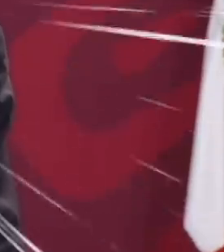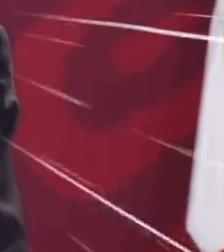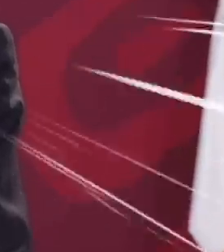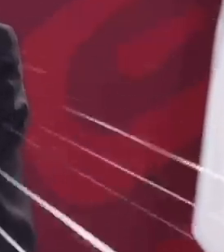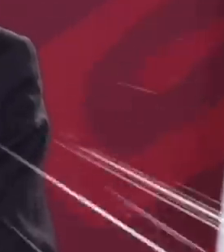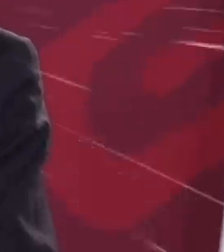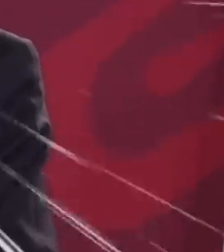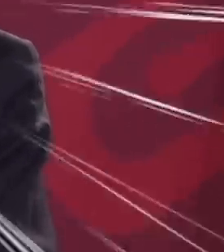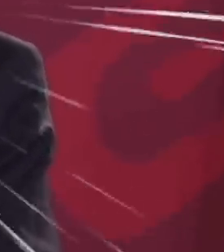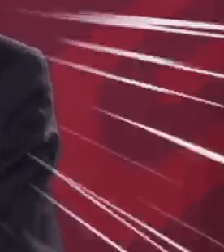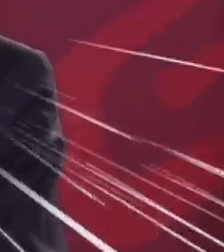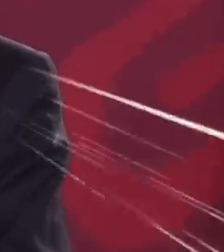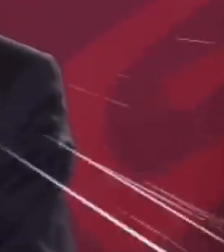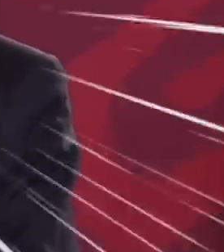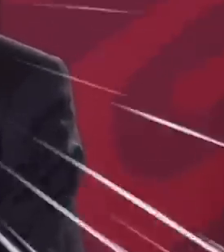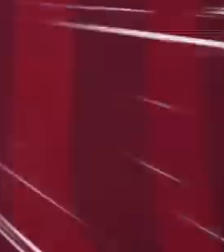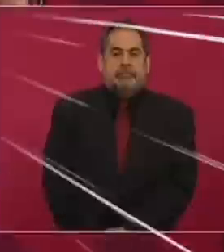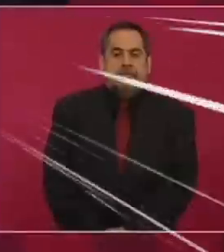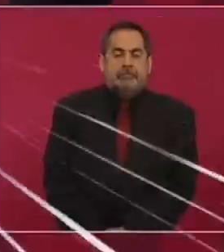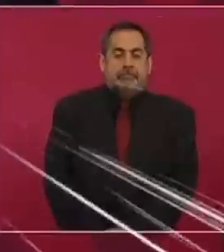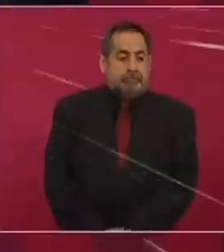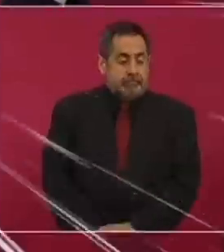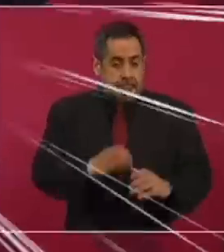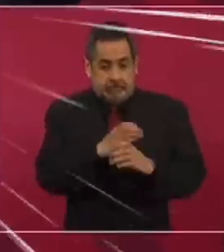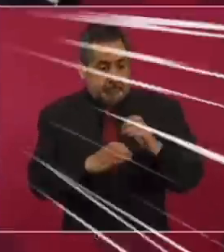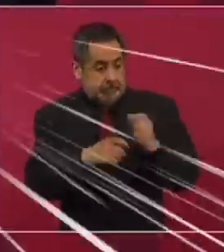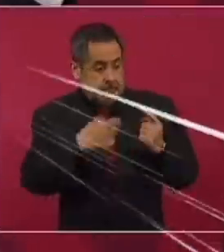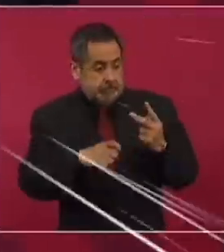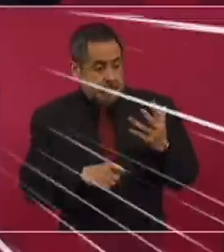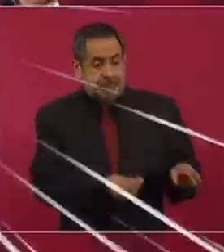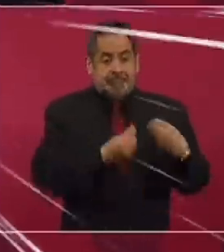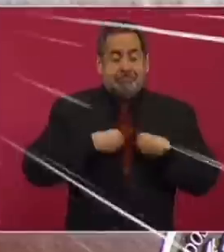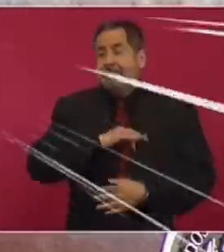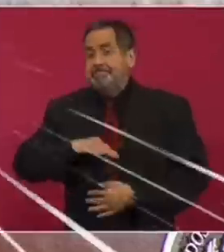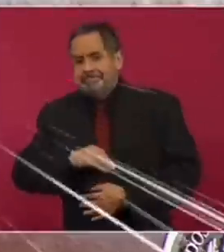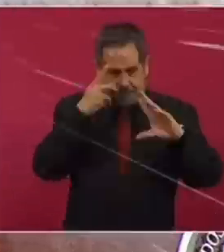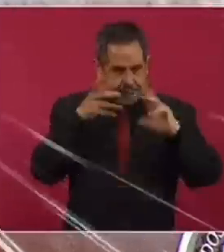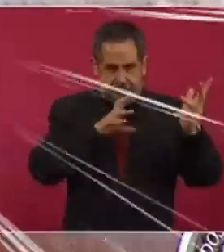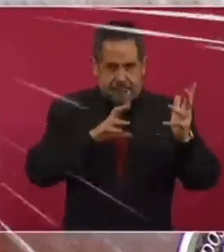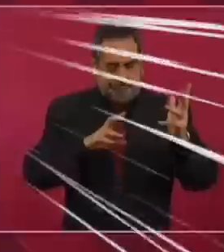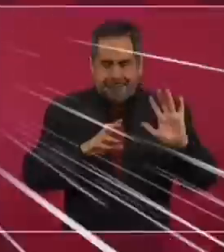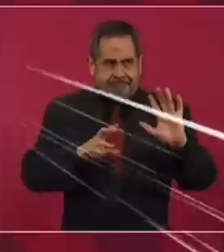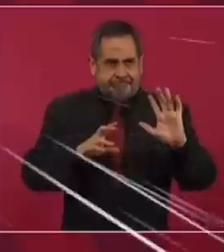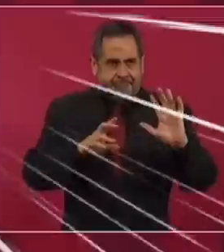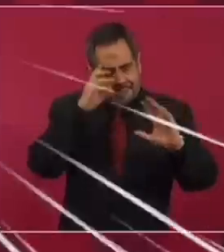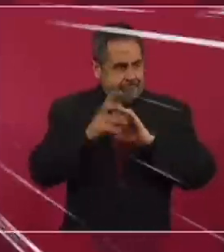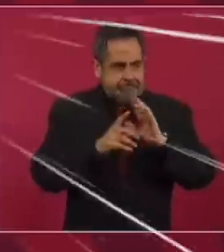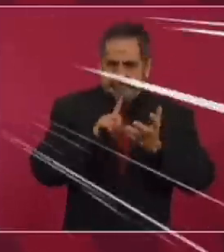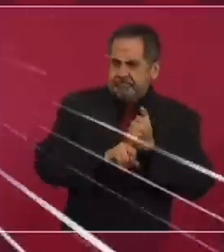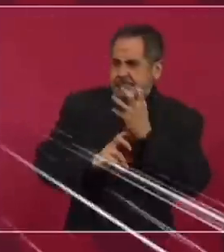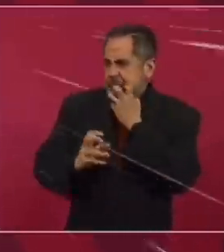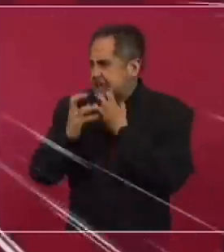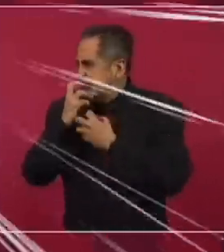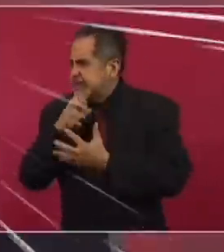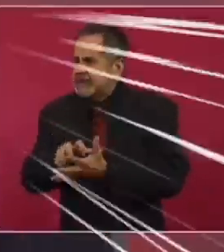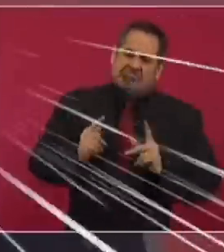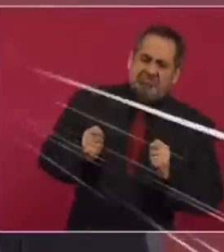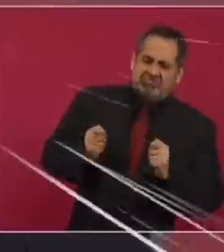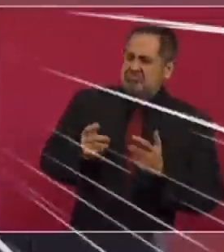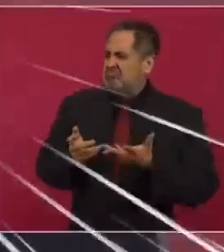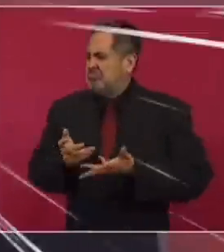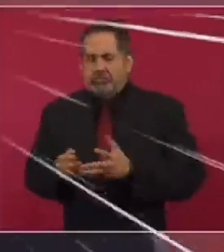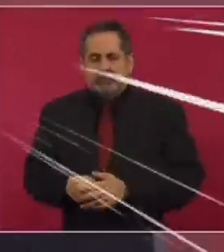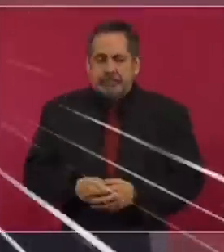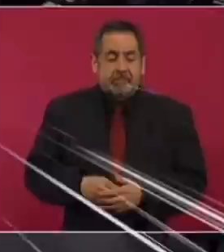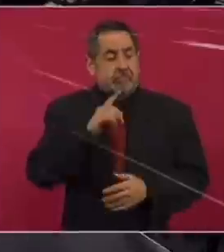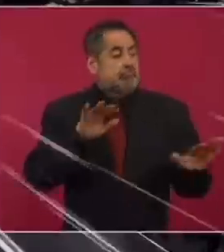los bienes materiales, no es el dinero, que trastorna, enloquece, produce avaricia, deshumaniza.